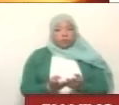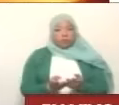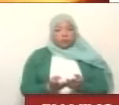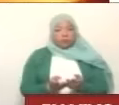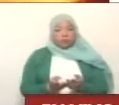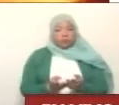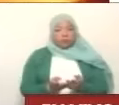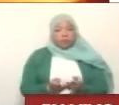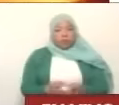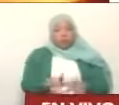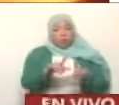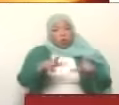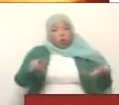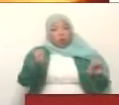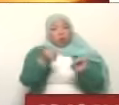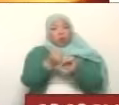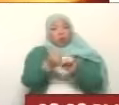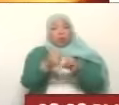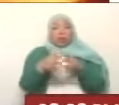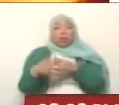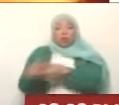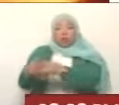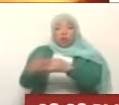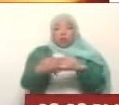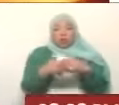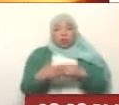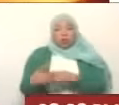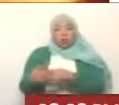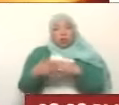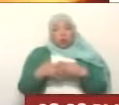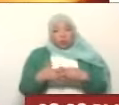nuestro lenguaje sería el declive del imperialismo estadounidense.